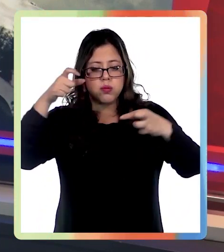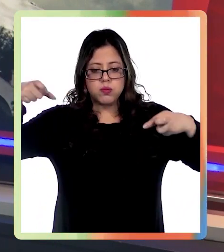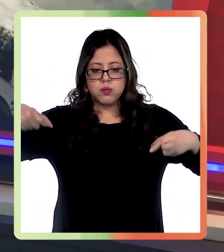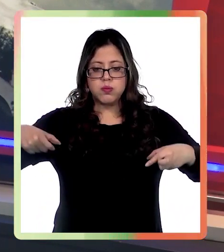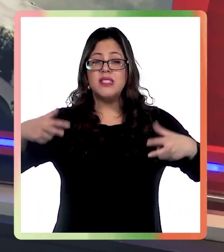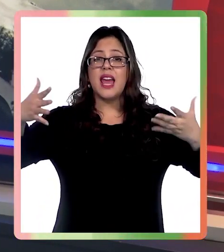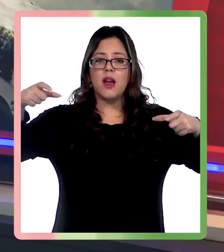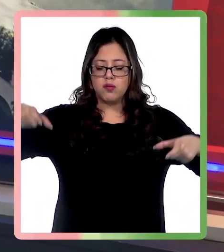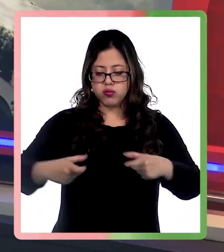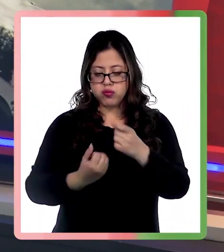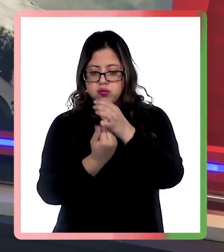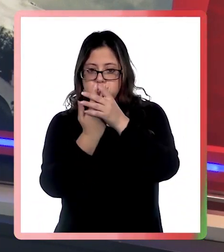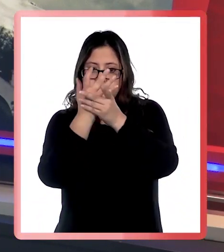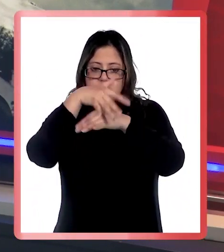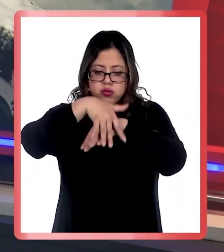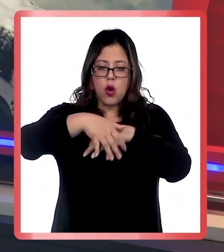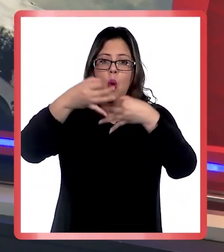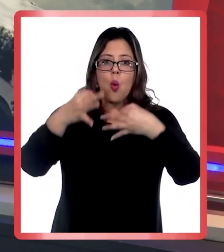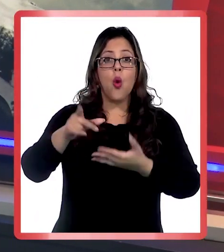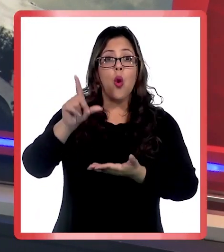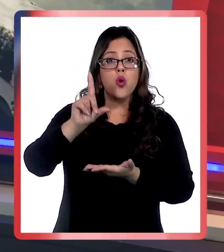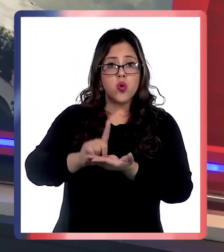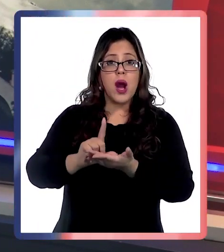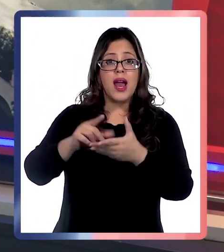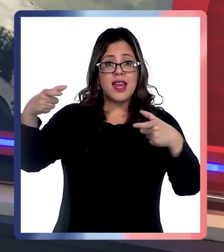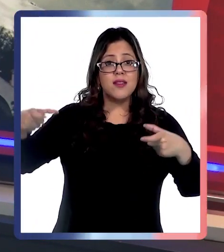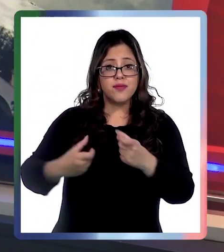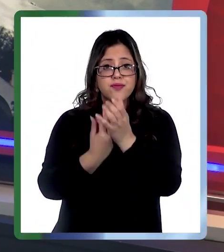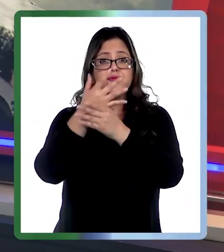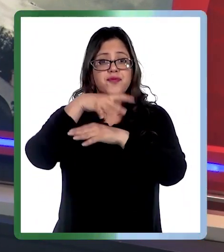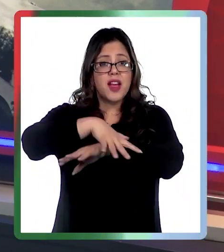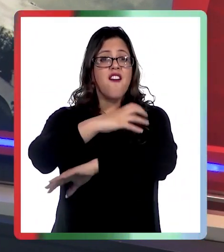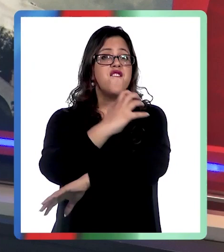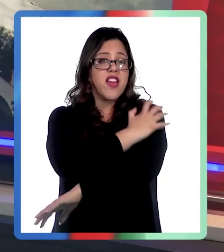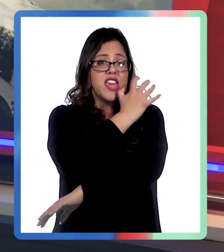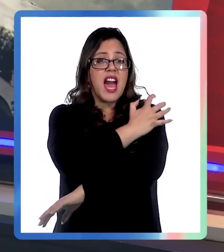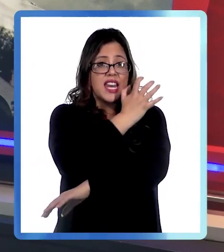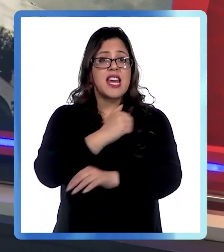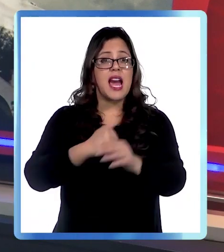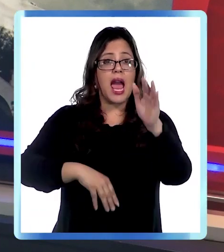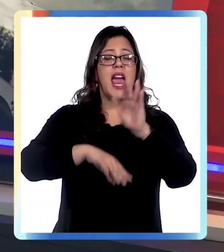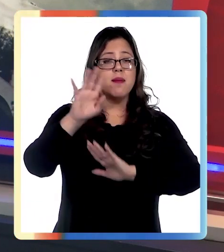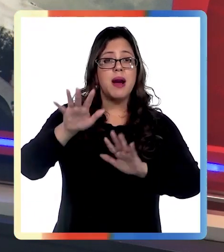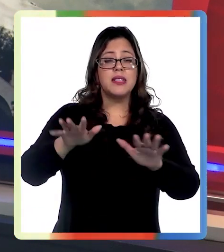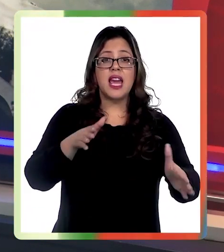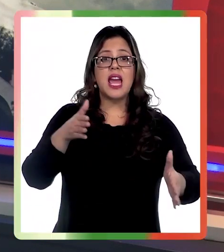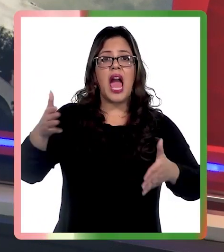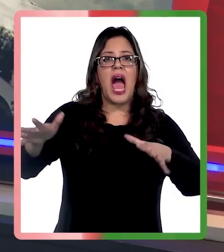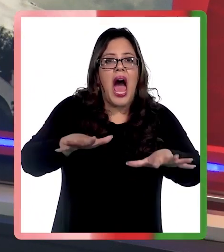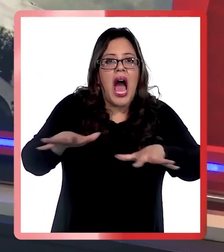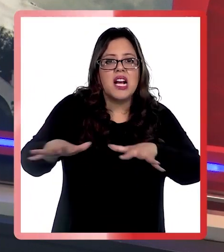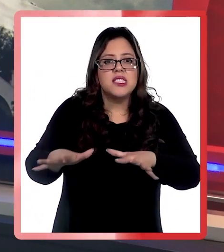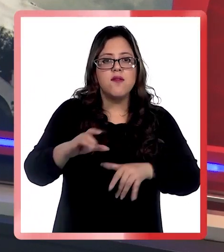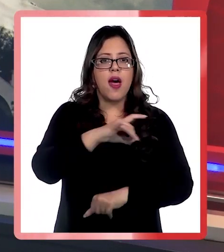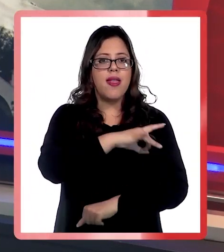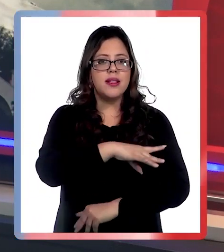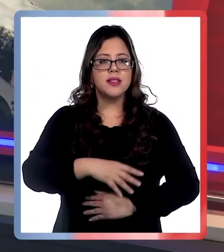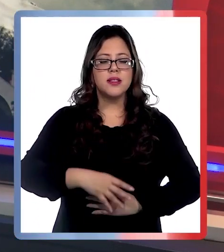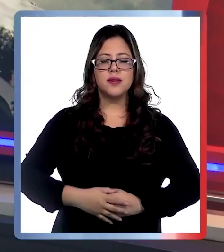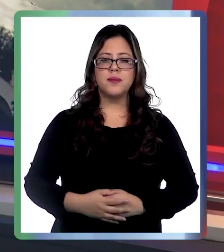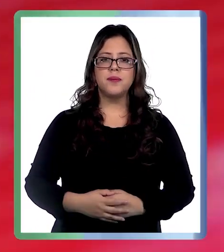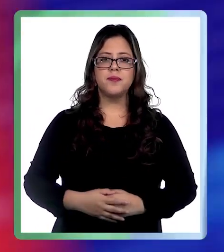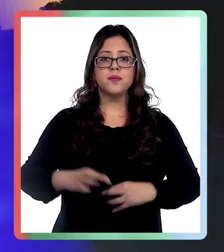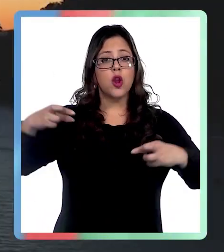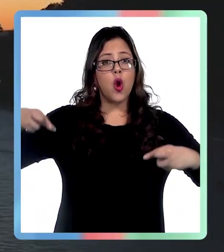observatorios vulcanológicos y justo en una zona del país que convive con el volcán villarrica el más activo de chile pucón TV